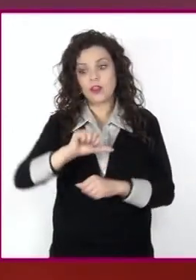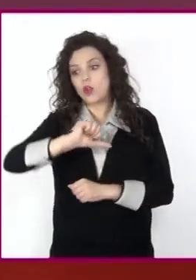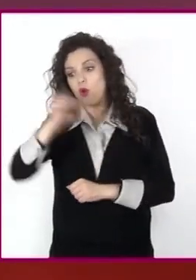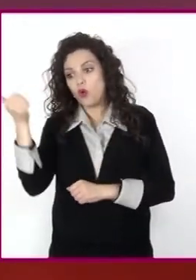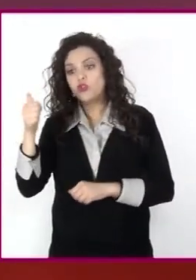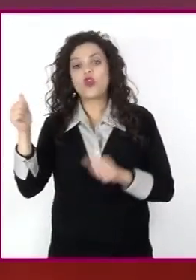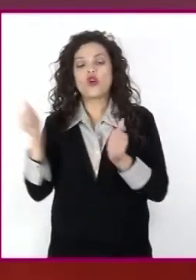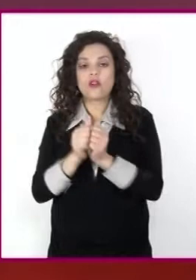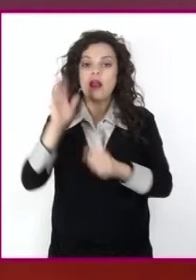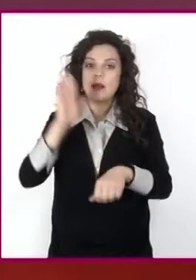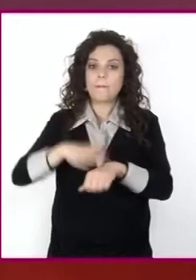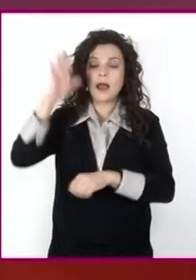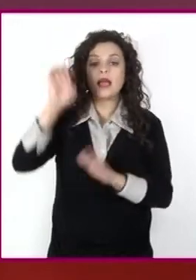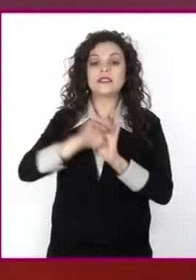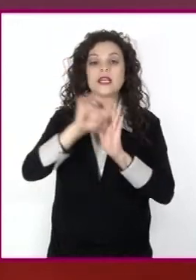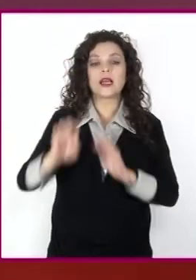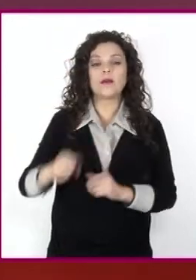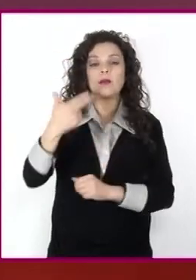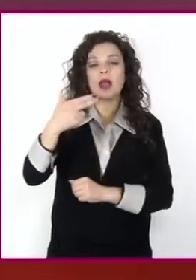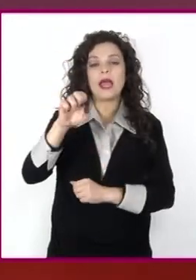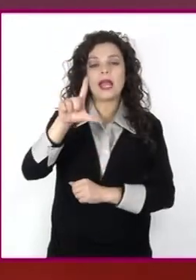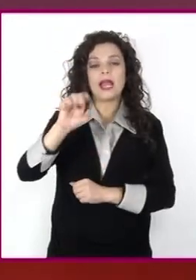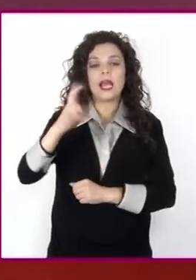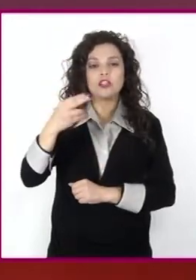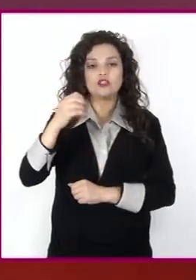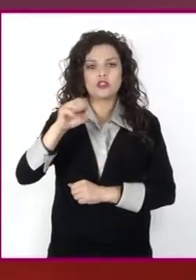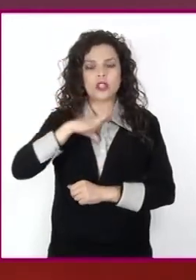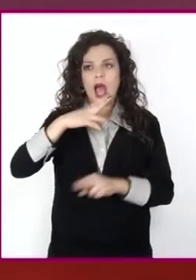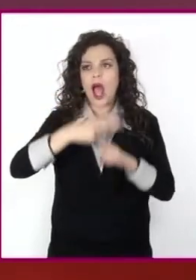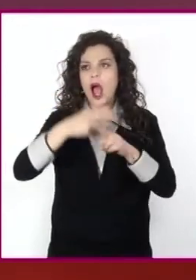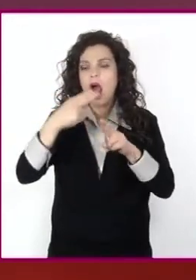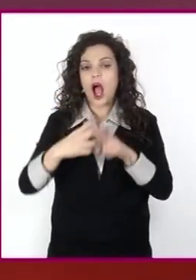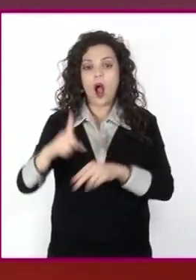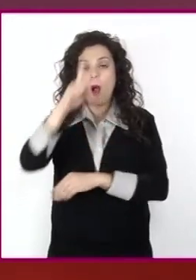cromosomas, como los helechos, quienes llegan a tener hasta